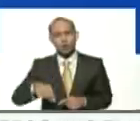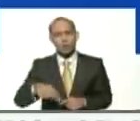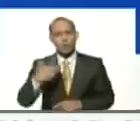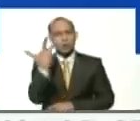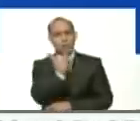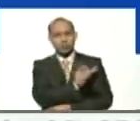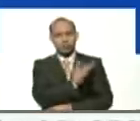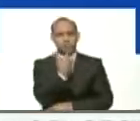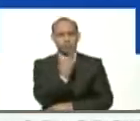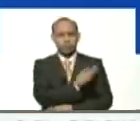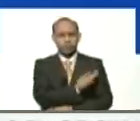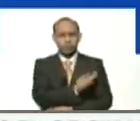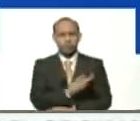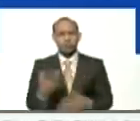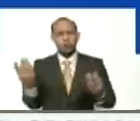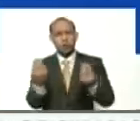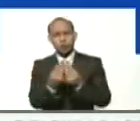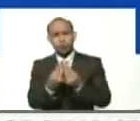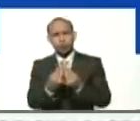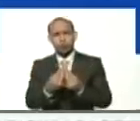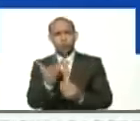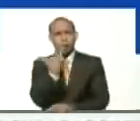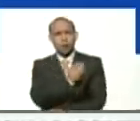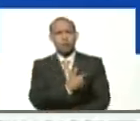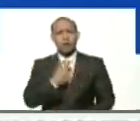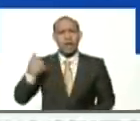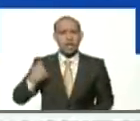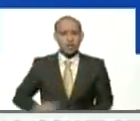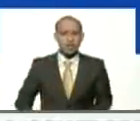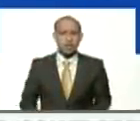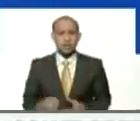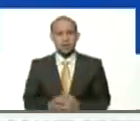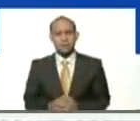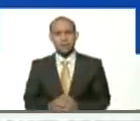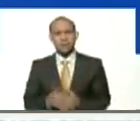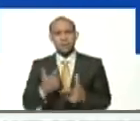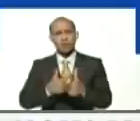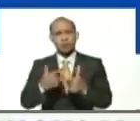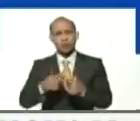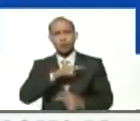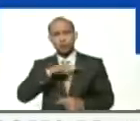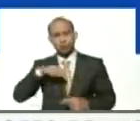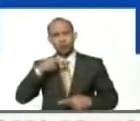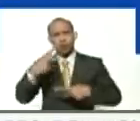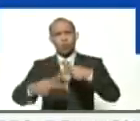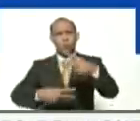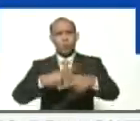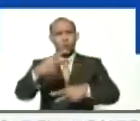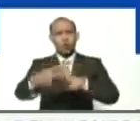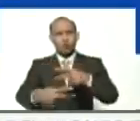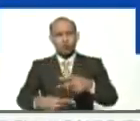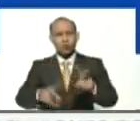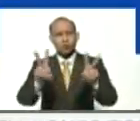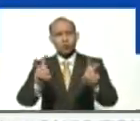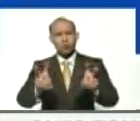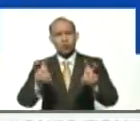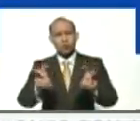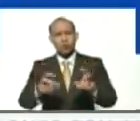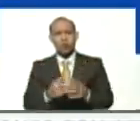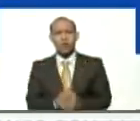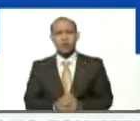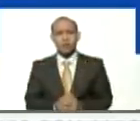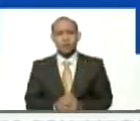vacunando con vacunas chinas muy importantes y estamos en proceso recientemente estuvimos